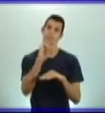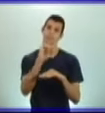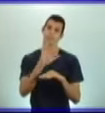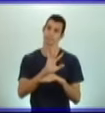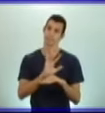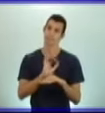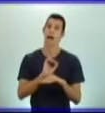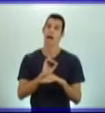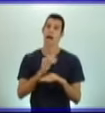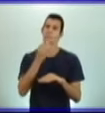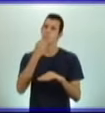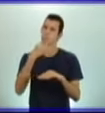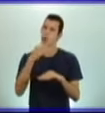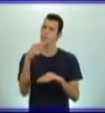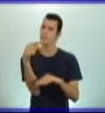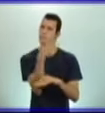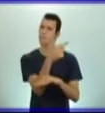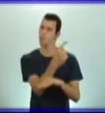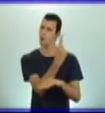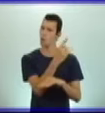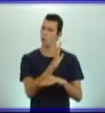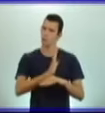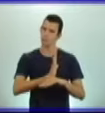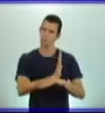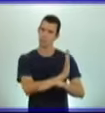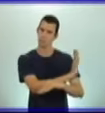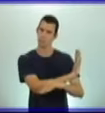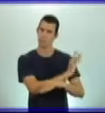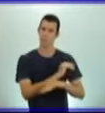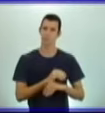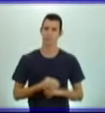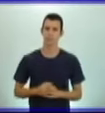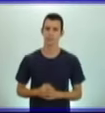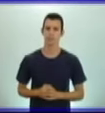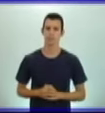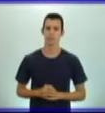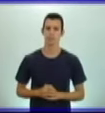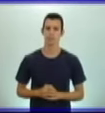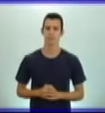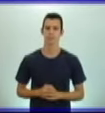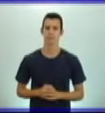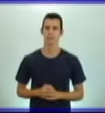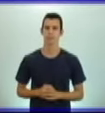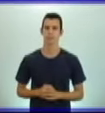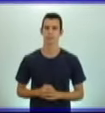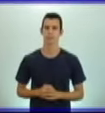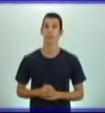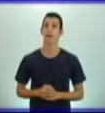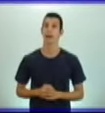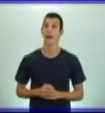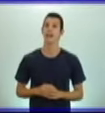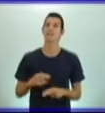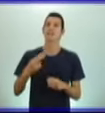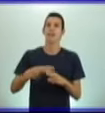menos 1. Por tanto, el conjunto imagen de esa función va a ser las y mayores o iguales que menos 1.